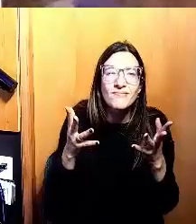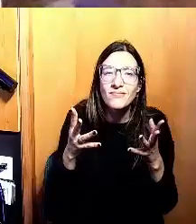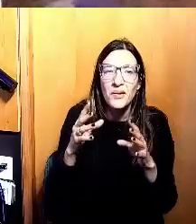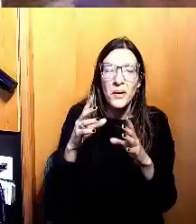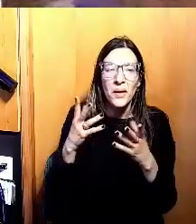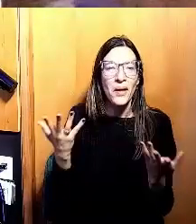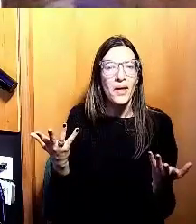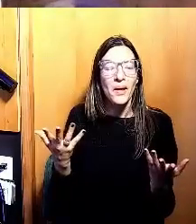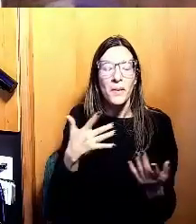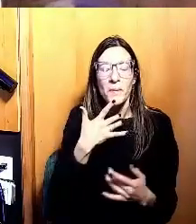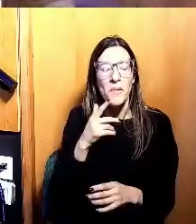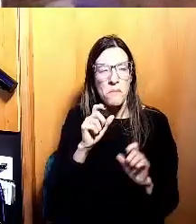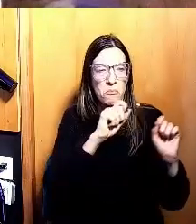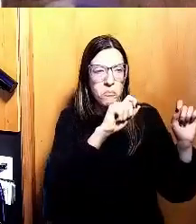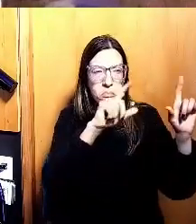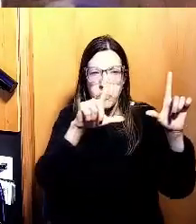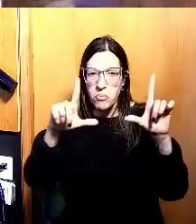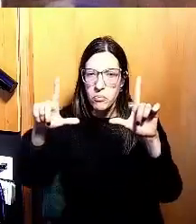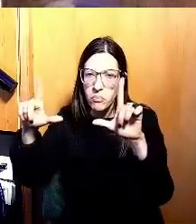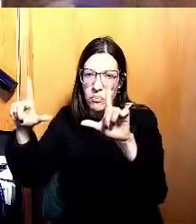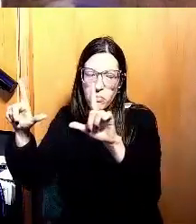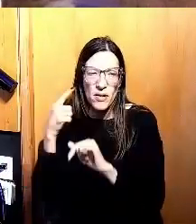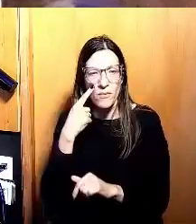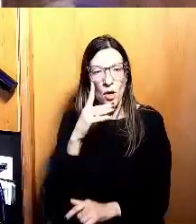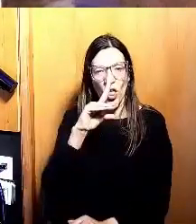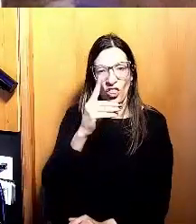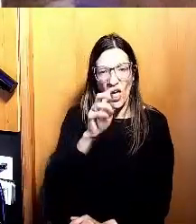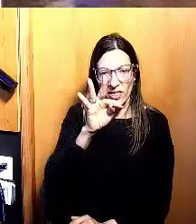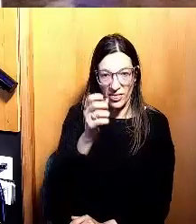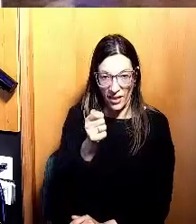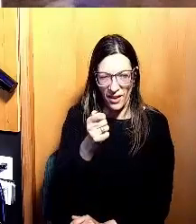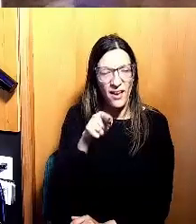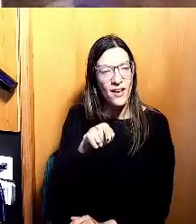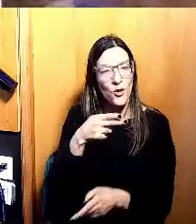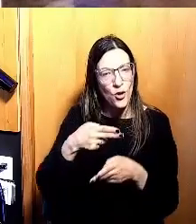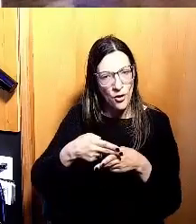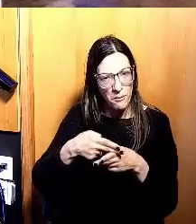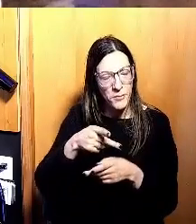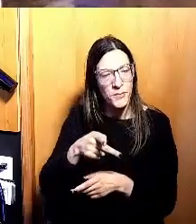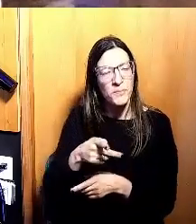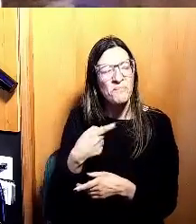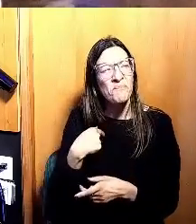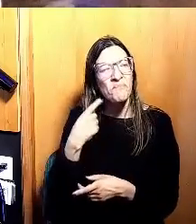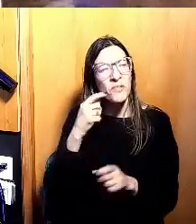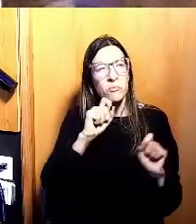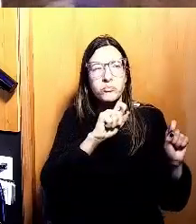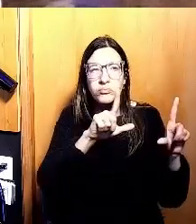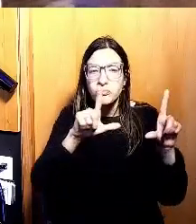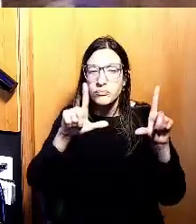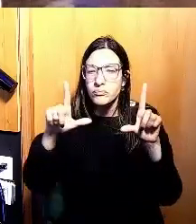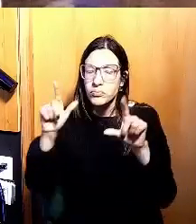a veces lo miramos y vemos data que parece súper específica ¿no? Que me imagino capaz que